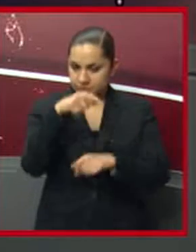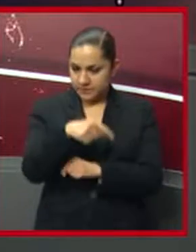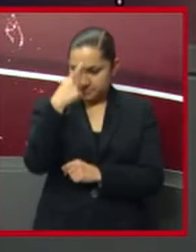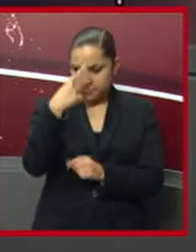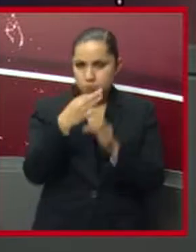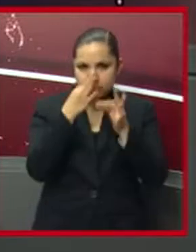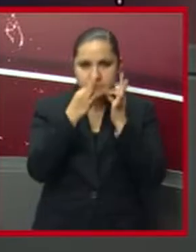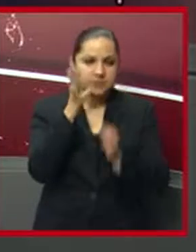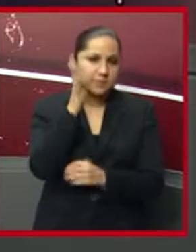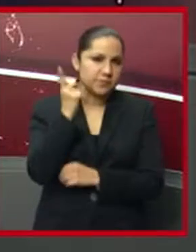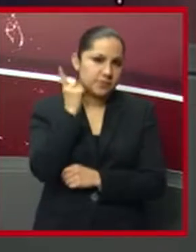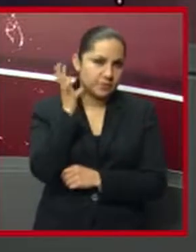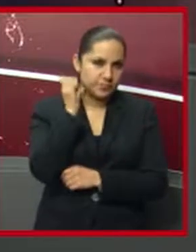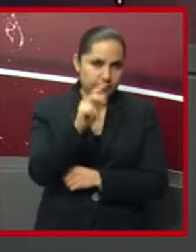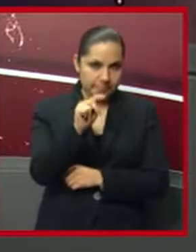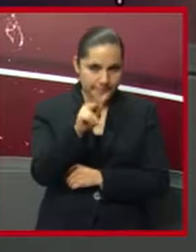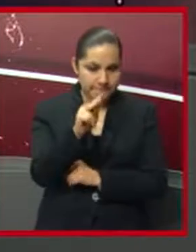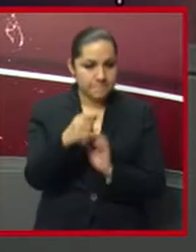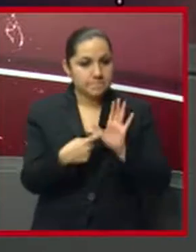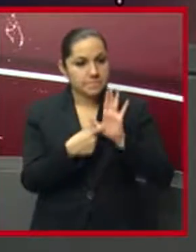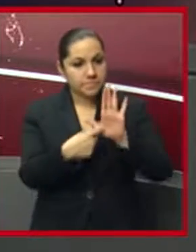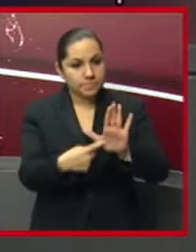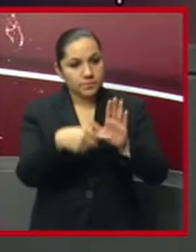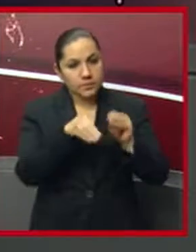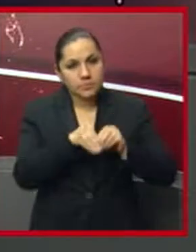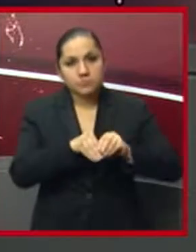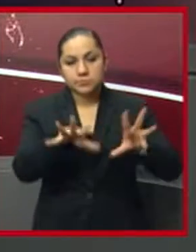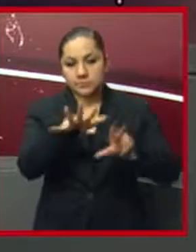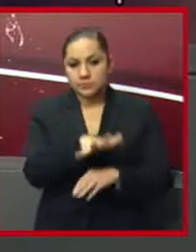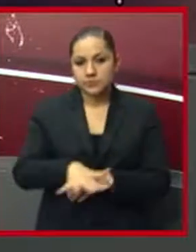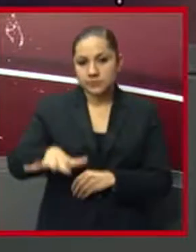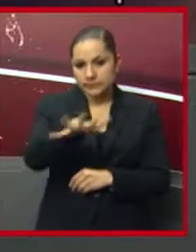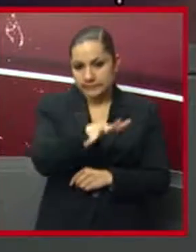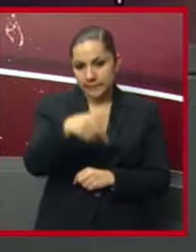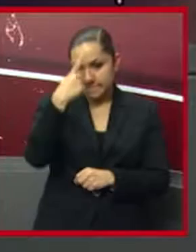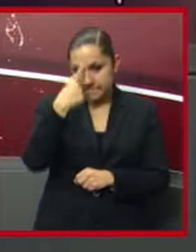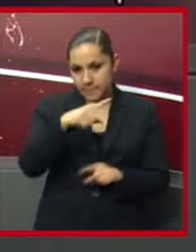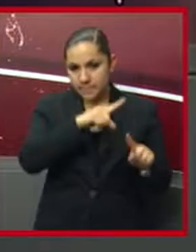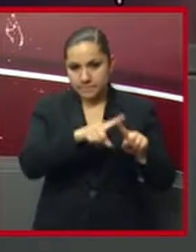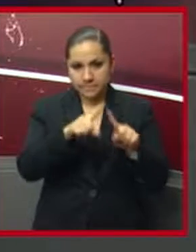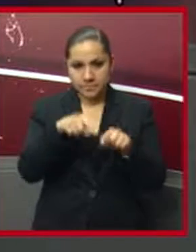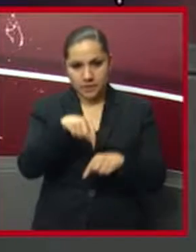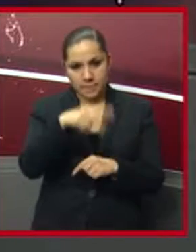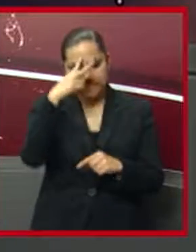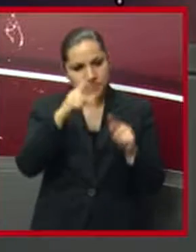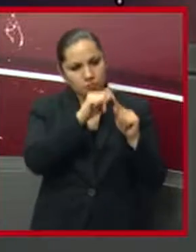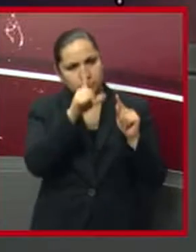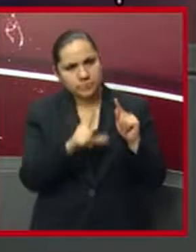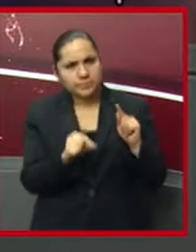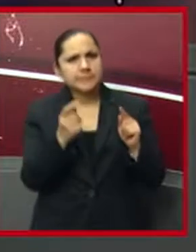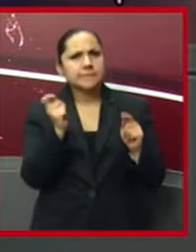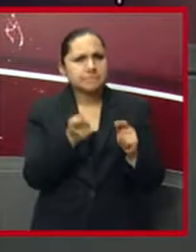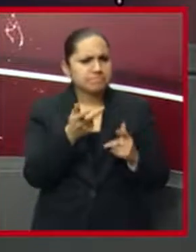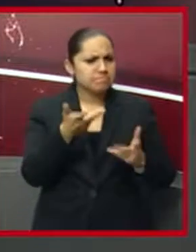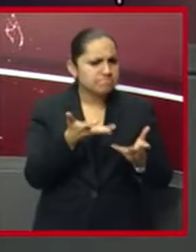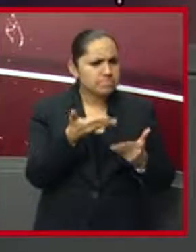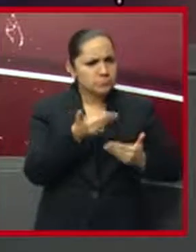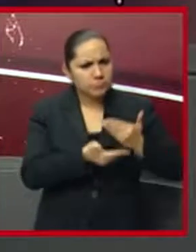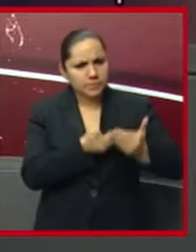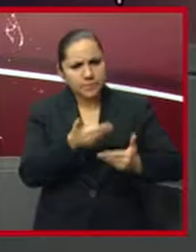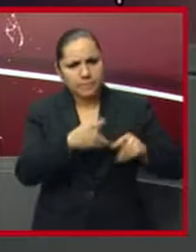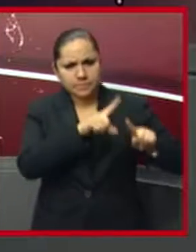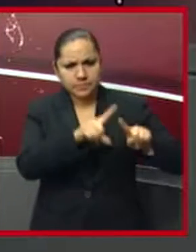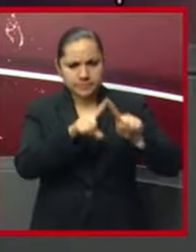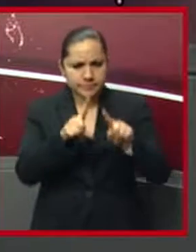Noticias del Congreso, transmitiendo a la República Mexicana en televisión digital terrestre, 10 ciudades del país en el Valle de México. Estamos también en televisión por cable en